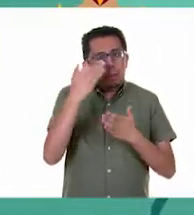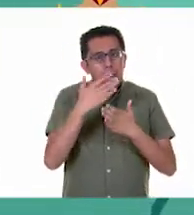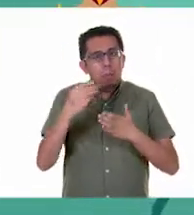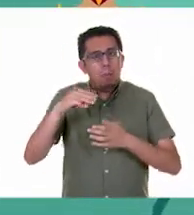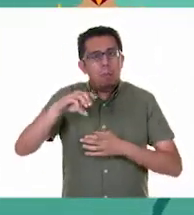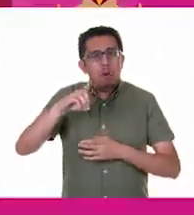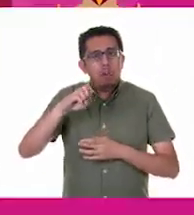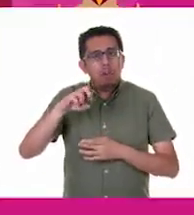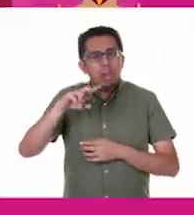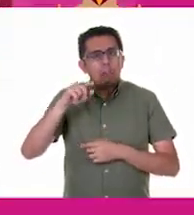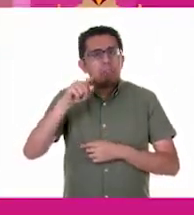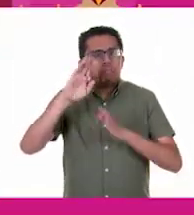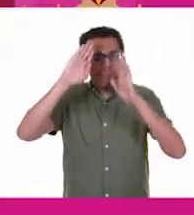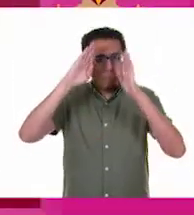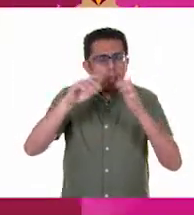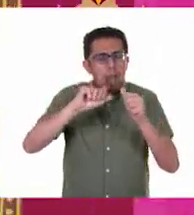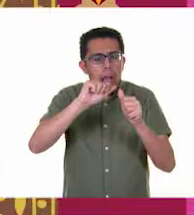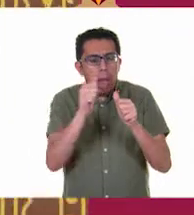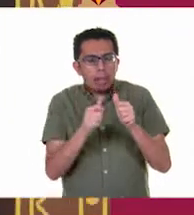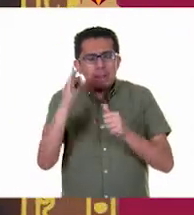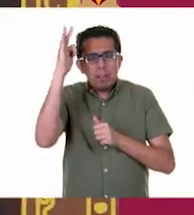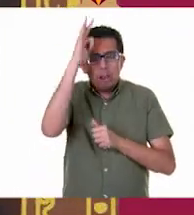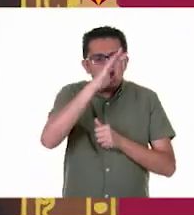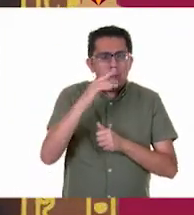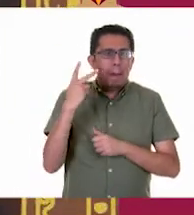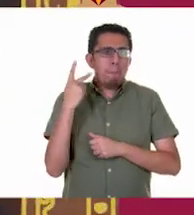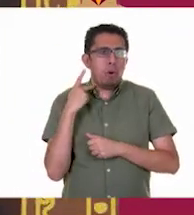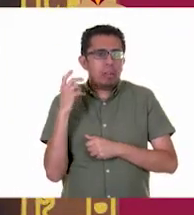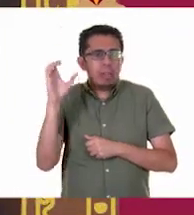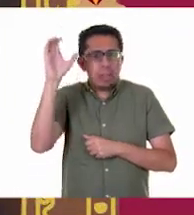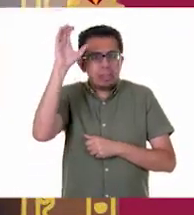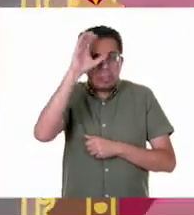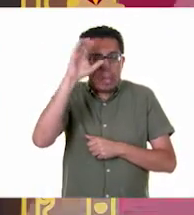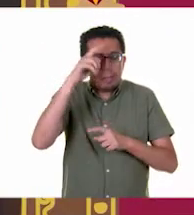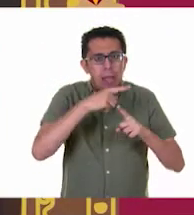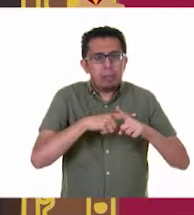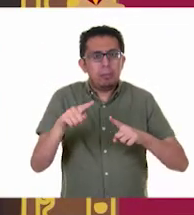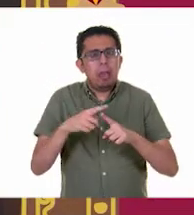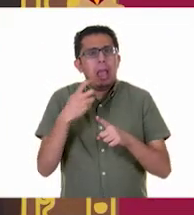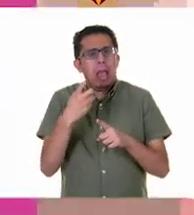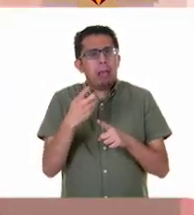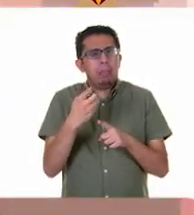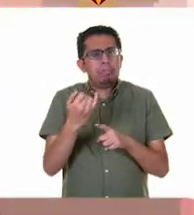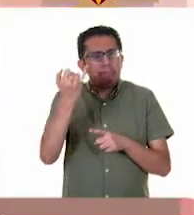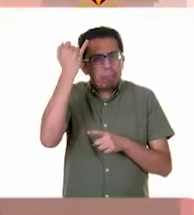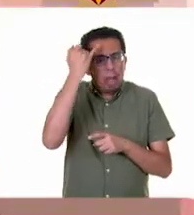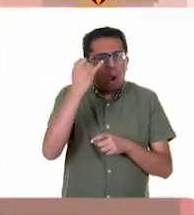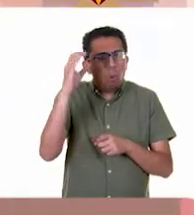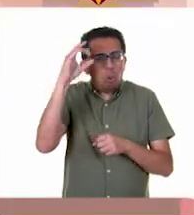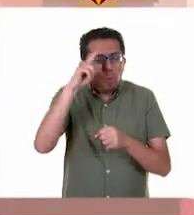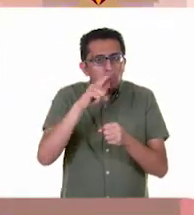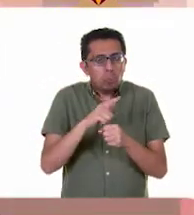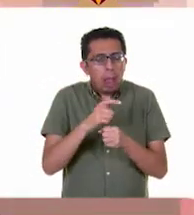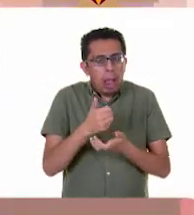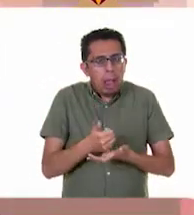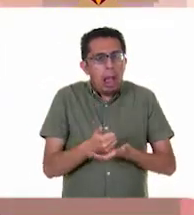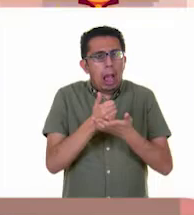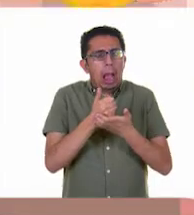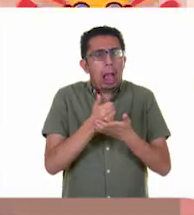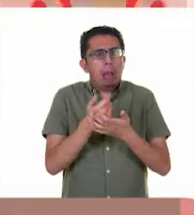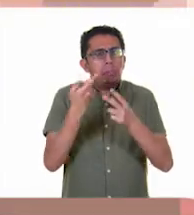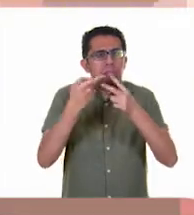enfoque estaba en el arte, la filosofía, la política y las ciencias. Este movimiento cultural permitió el nacimiento